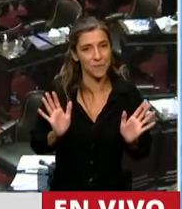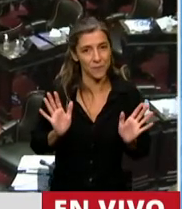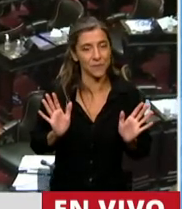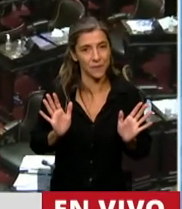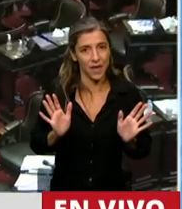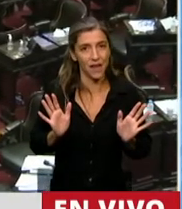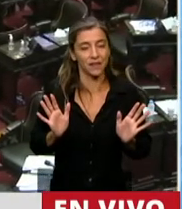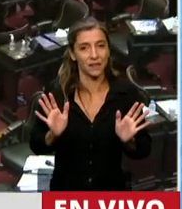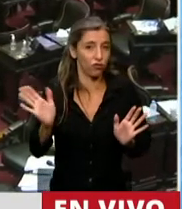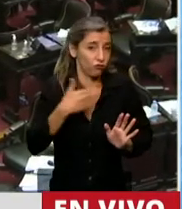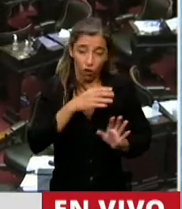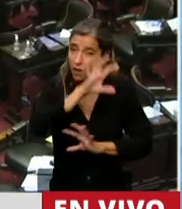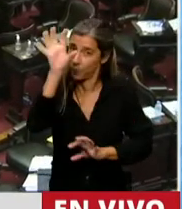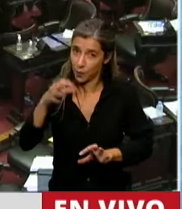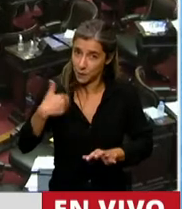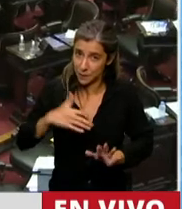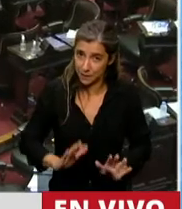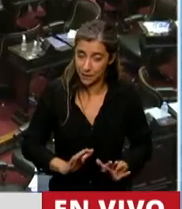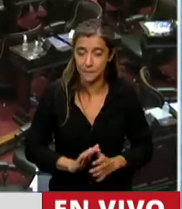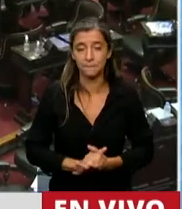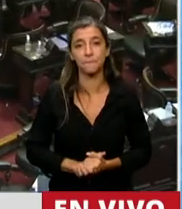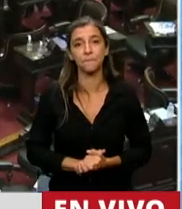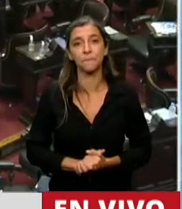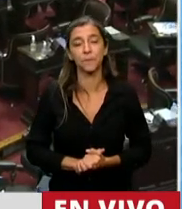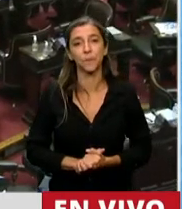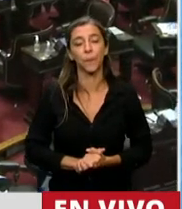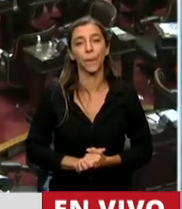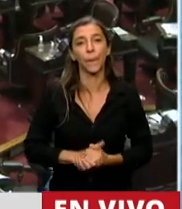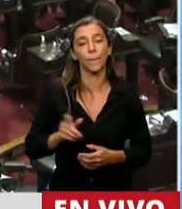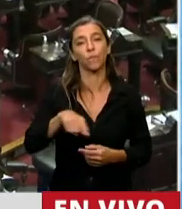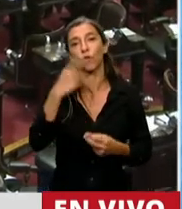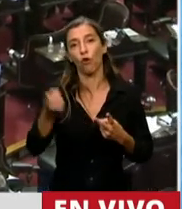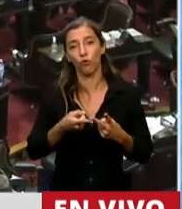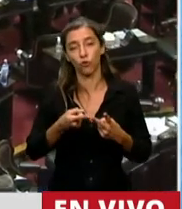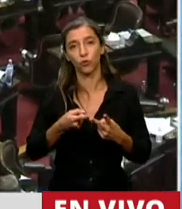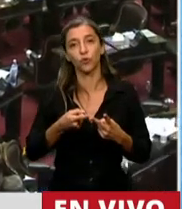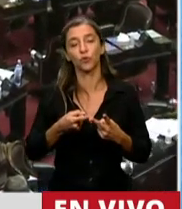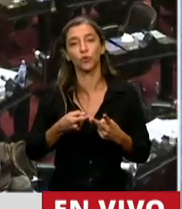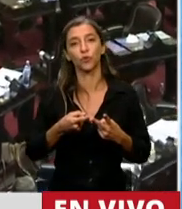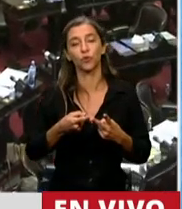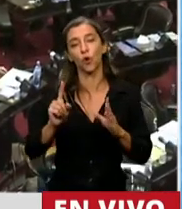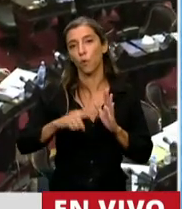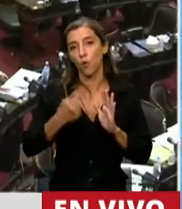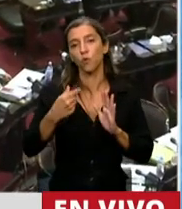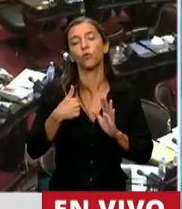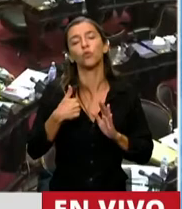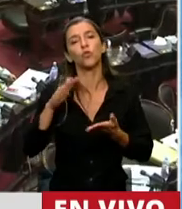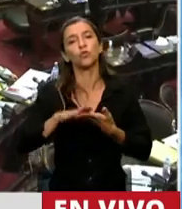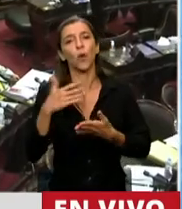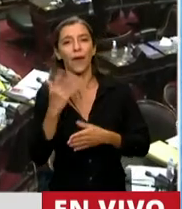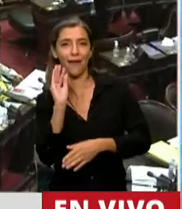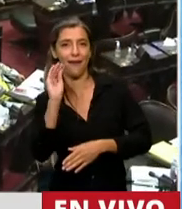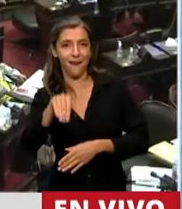con las provincias argentinas. Y el otro aspecto es un agregado que